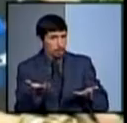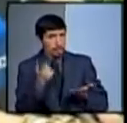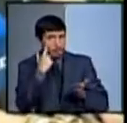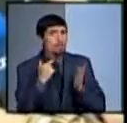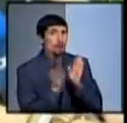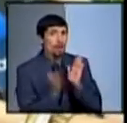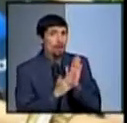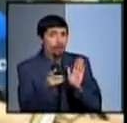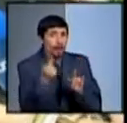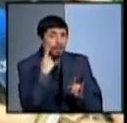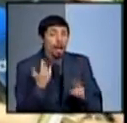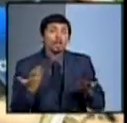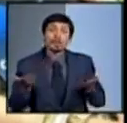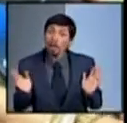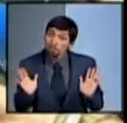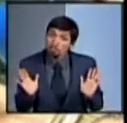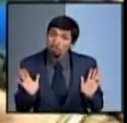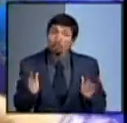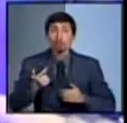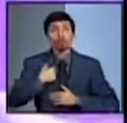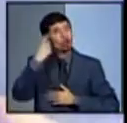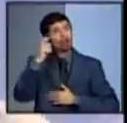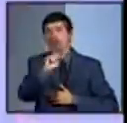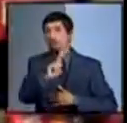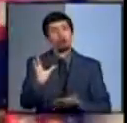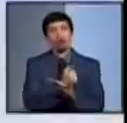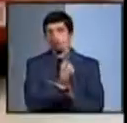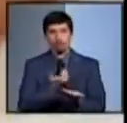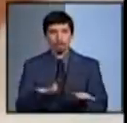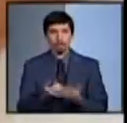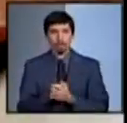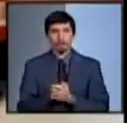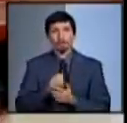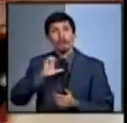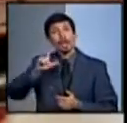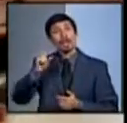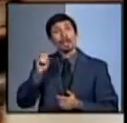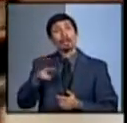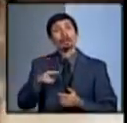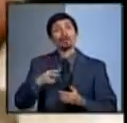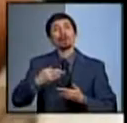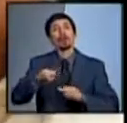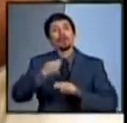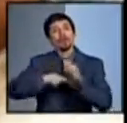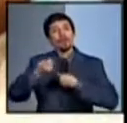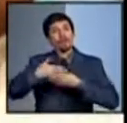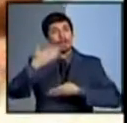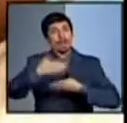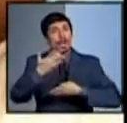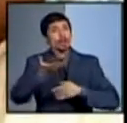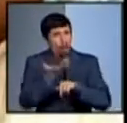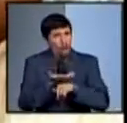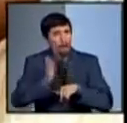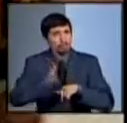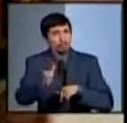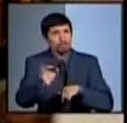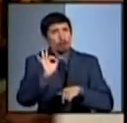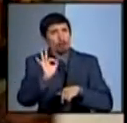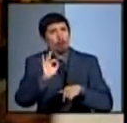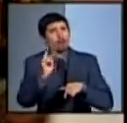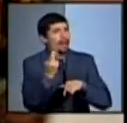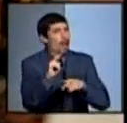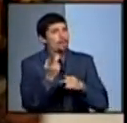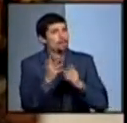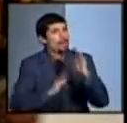que probar de que son falsas. Creo que no lo van a lograr. Egon, ¿la venta de diarios durante el año se mantiene constante o va